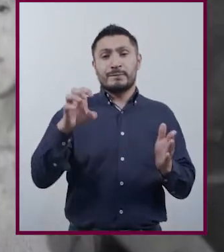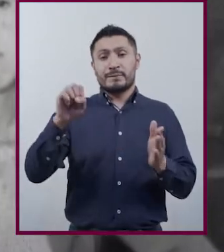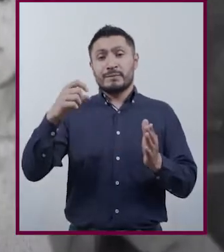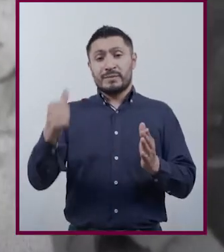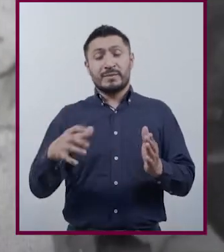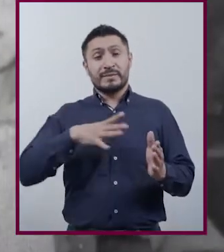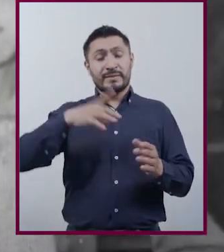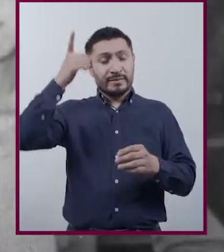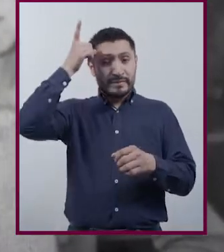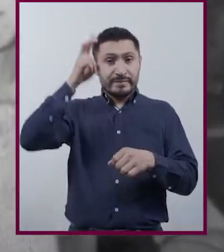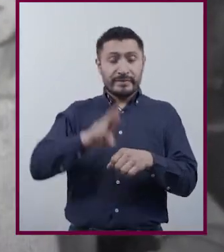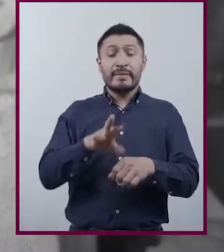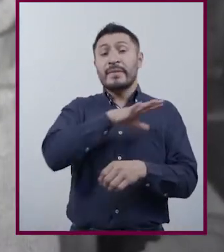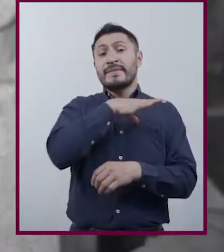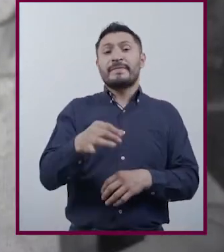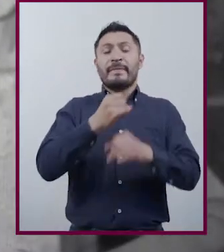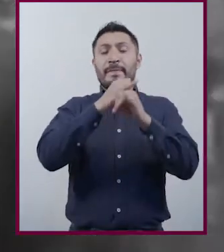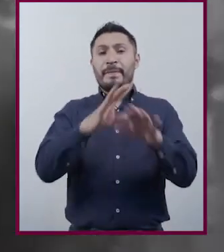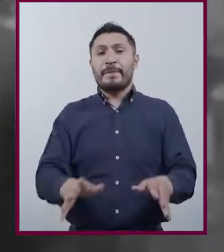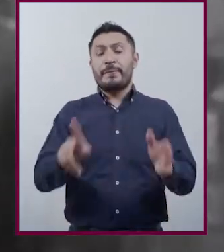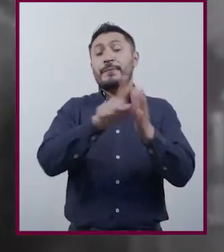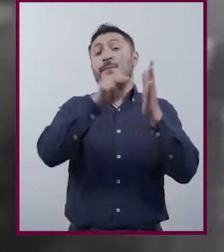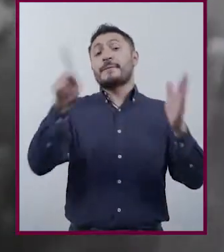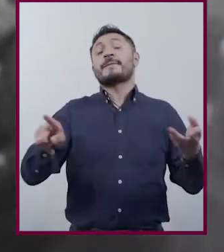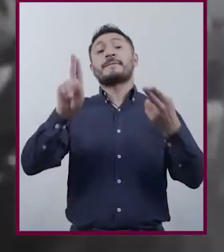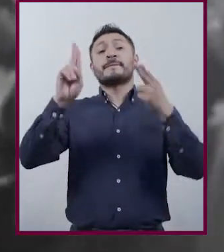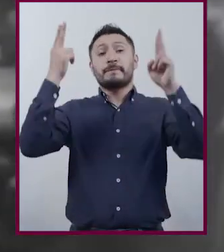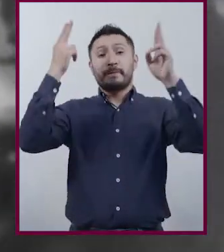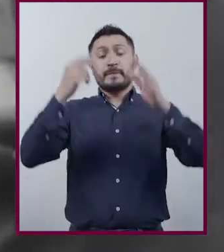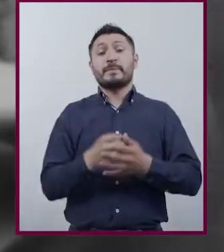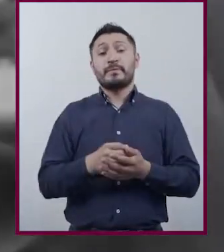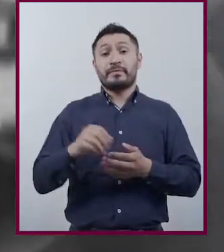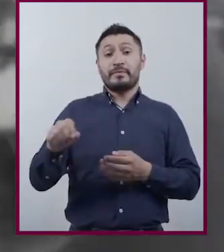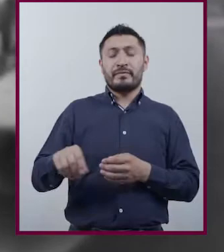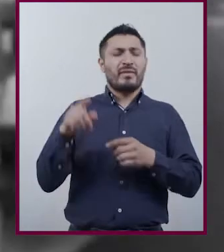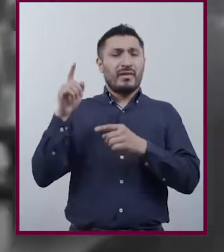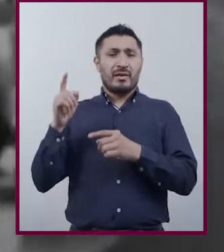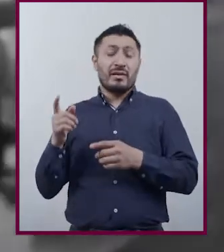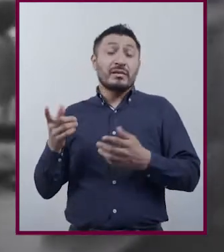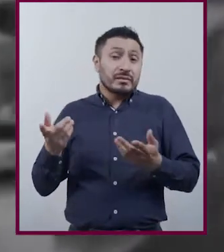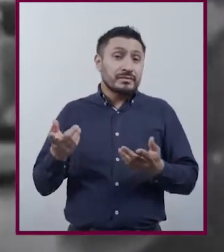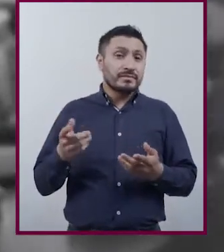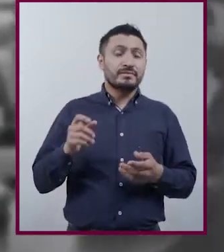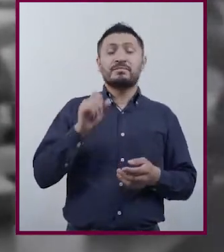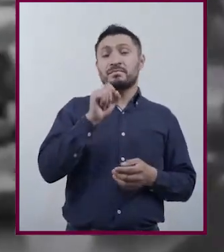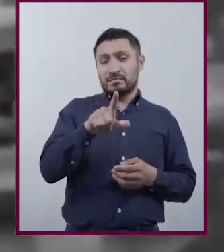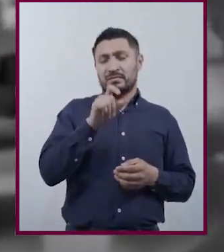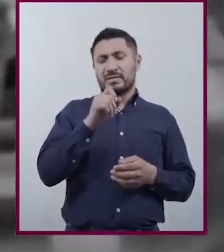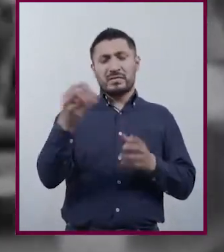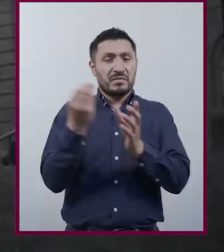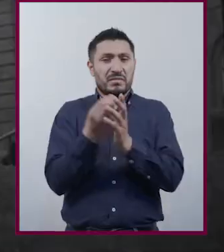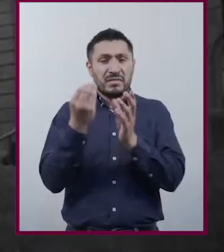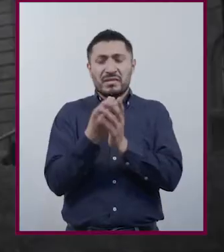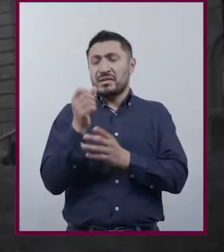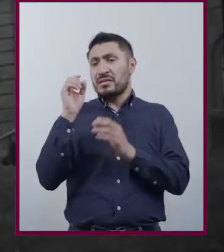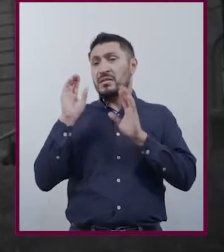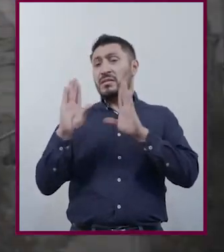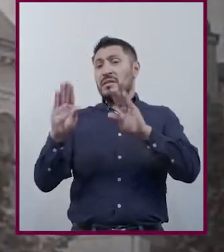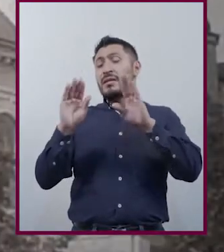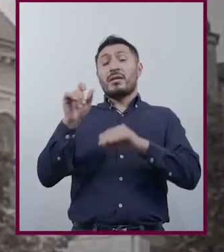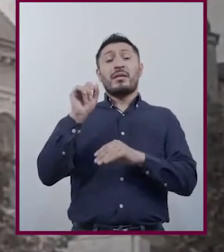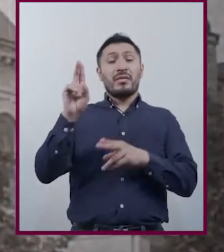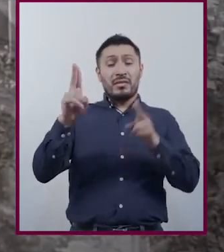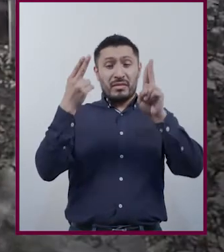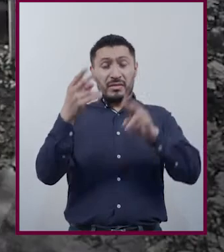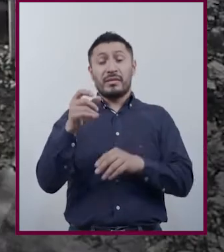fue directora general de Información y Prensa de la UNAM. En diferentes ocasiones impartió clases en la misma universidad.